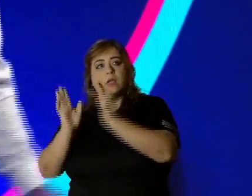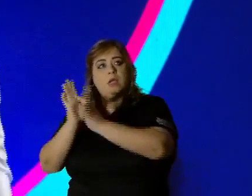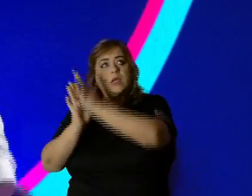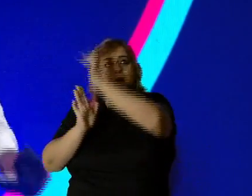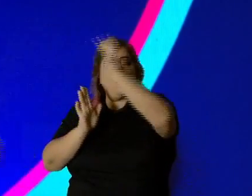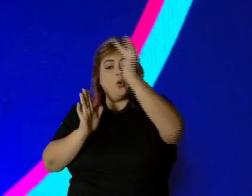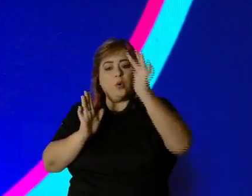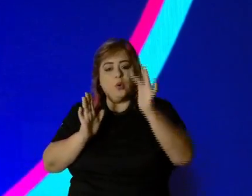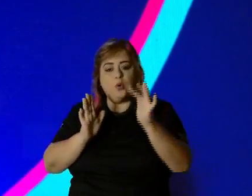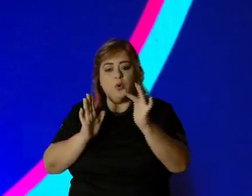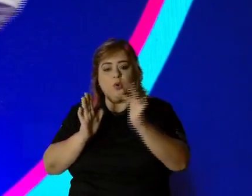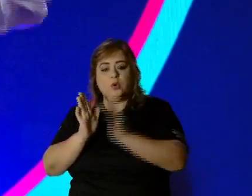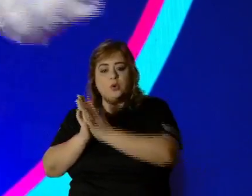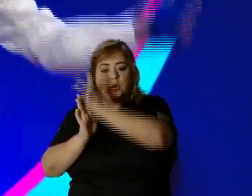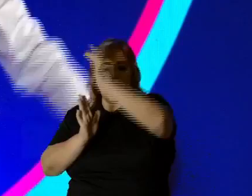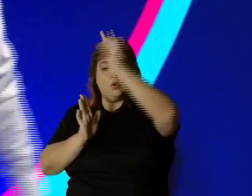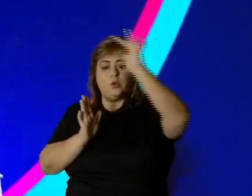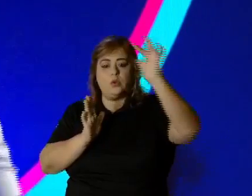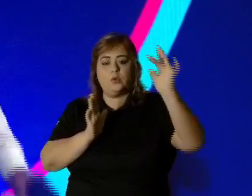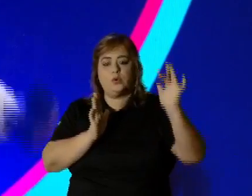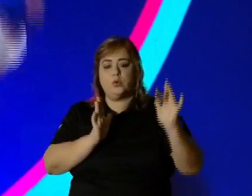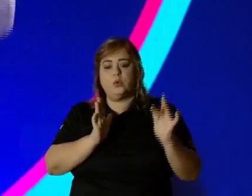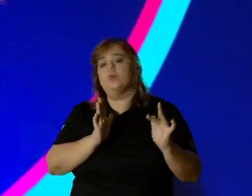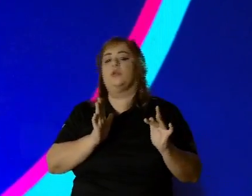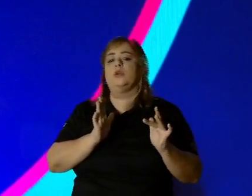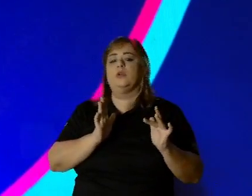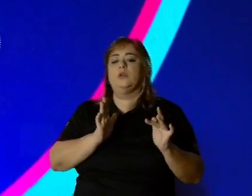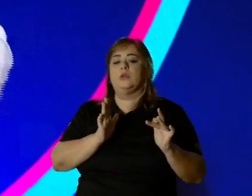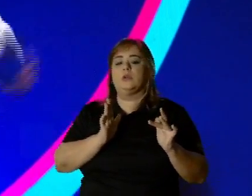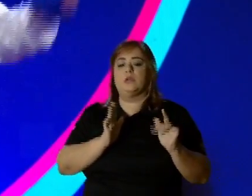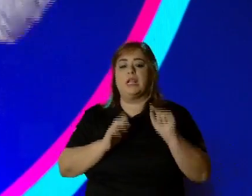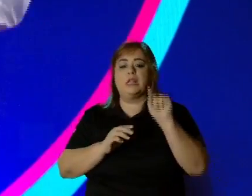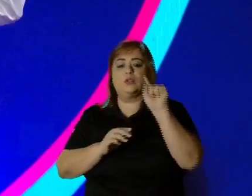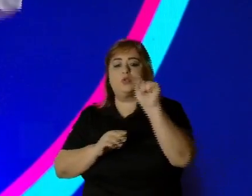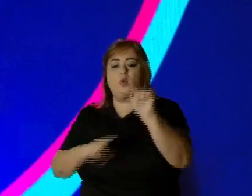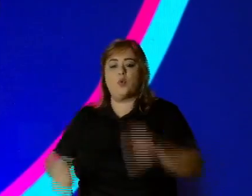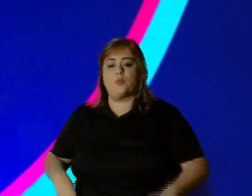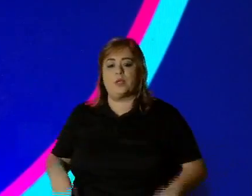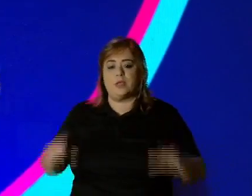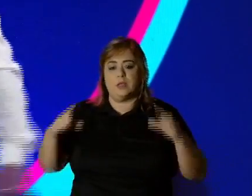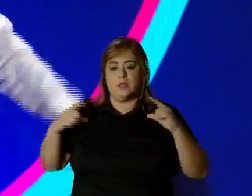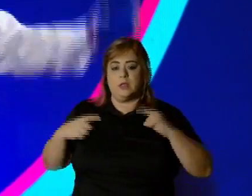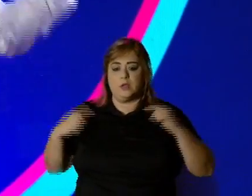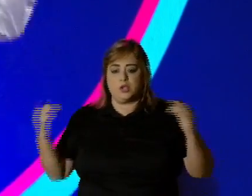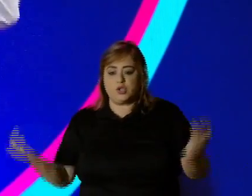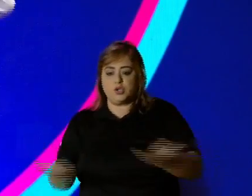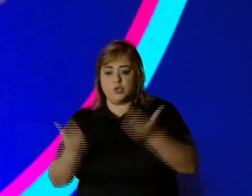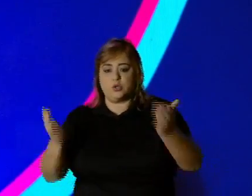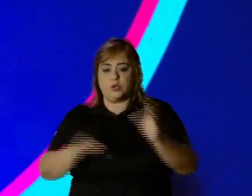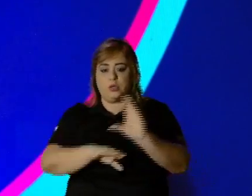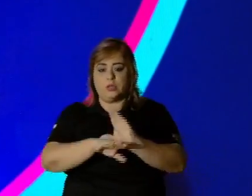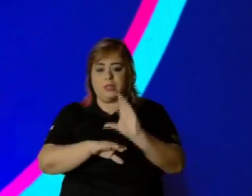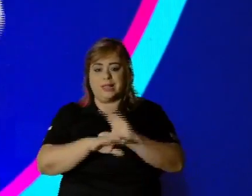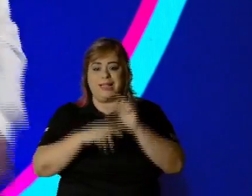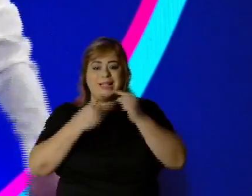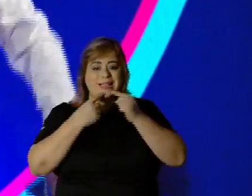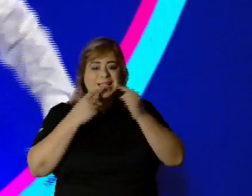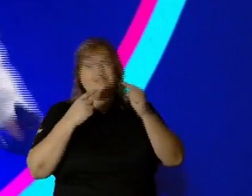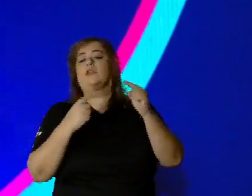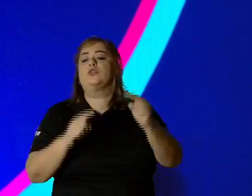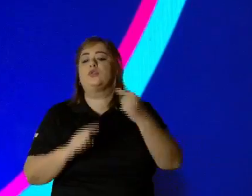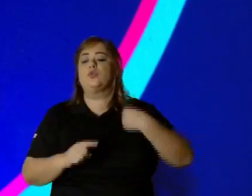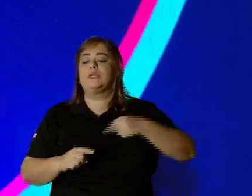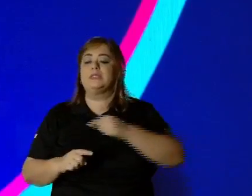va, aleluya, a ser la diferencia de todos los años en tu vida, en esta casa, gloria a Dios, declaramos que nuestros